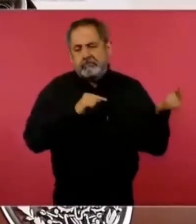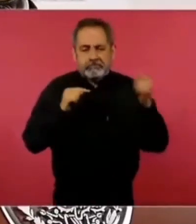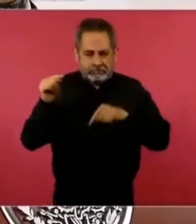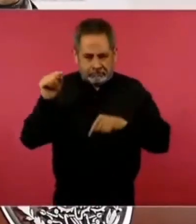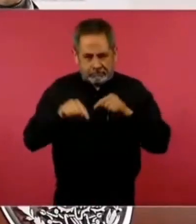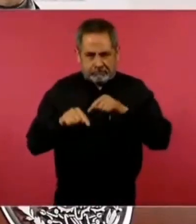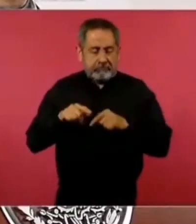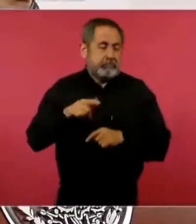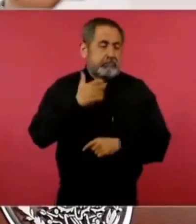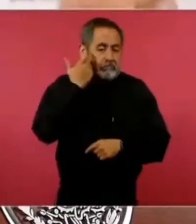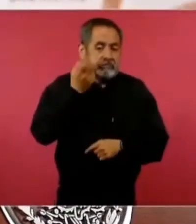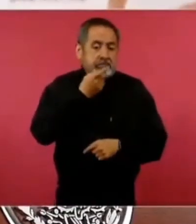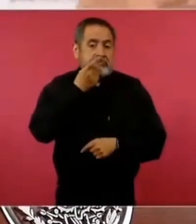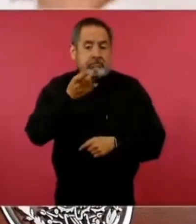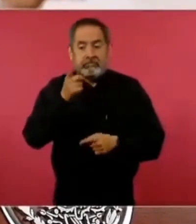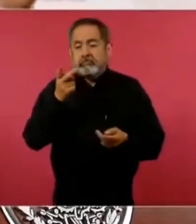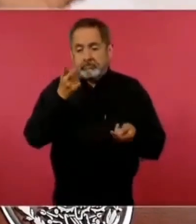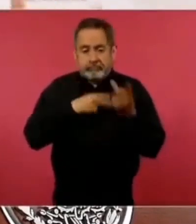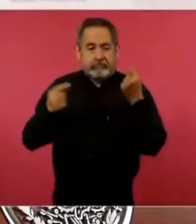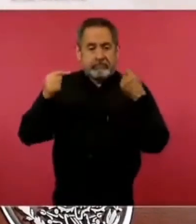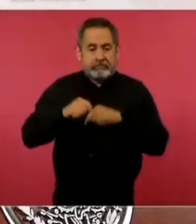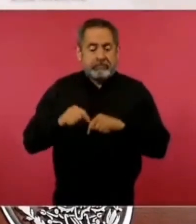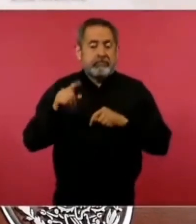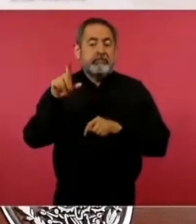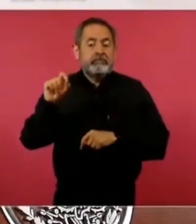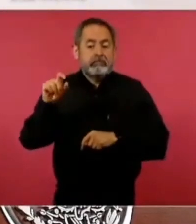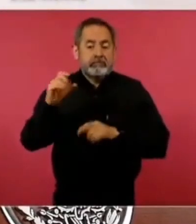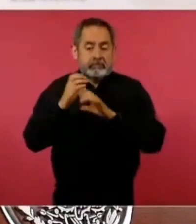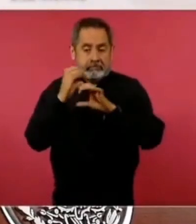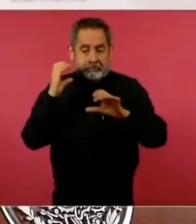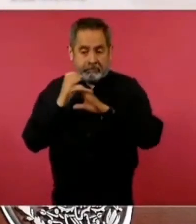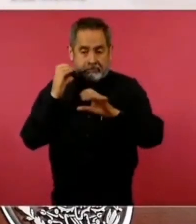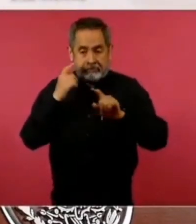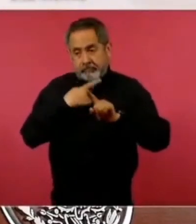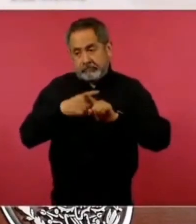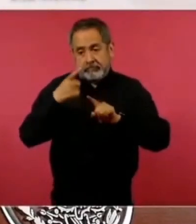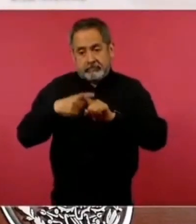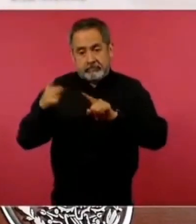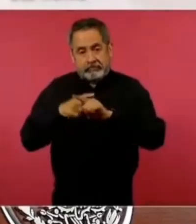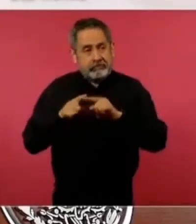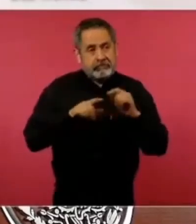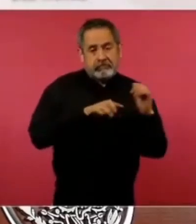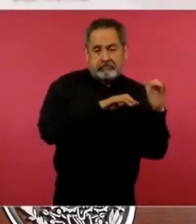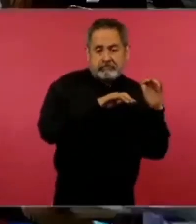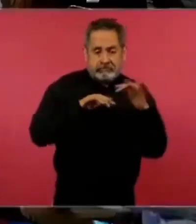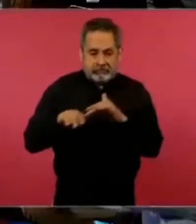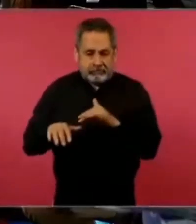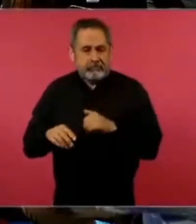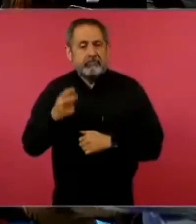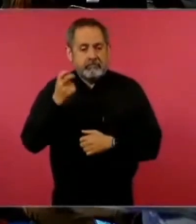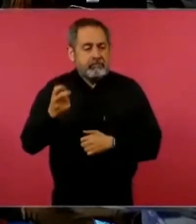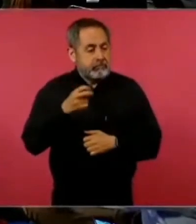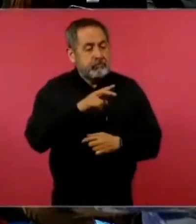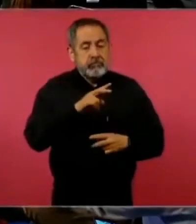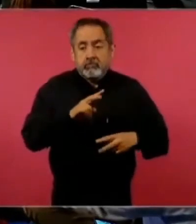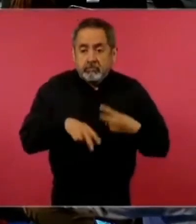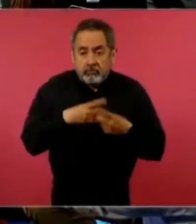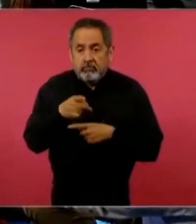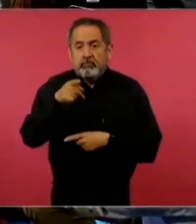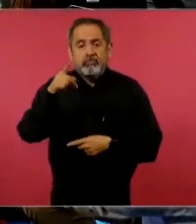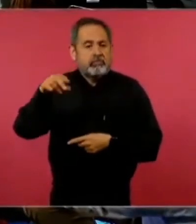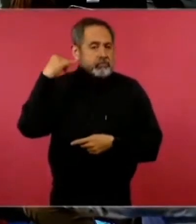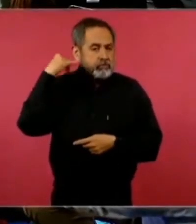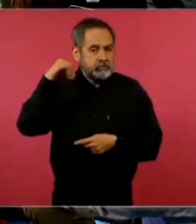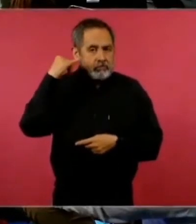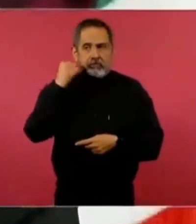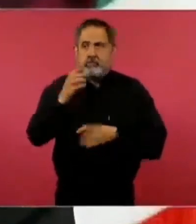propósito reunir 20 camiones. Y por eso fueron a Iguala a obtener